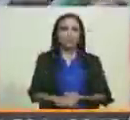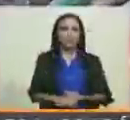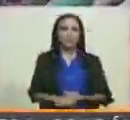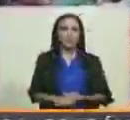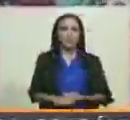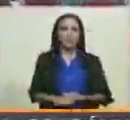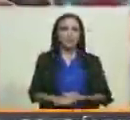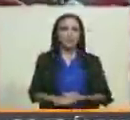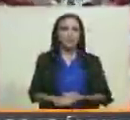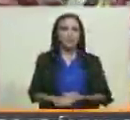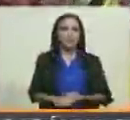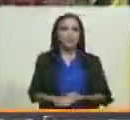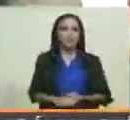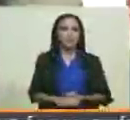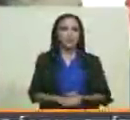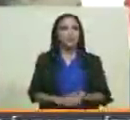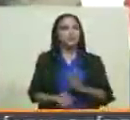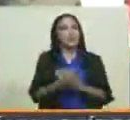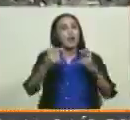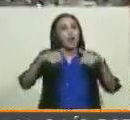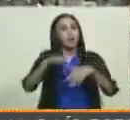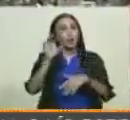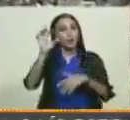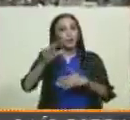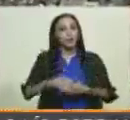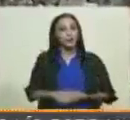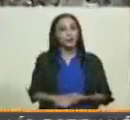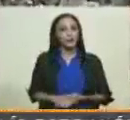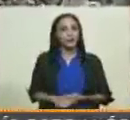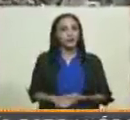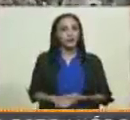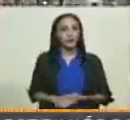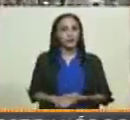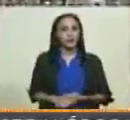Chávez. Ahí está una pancarta que lo recuerda.